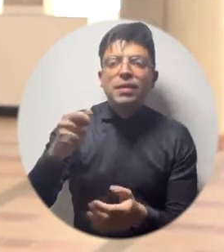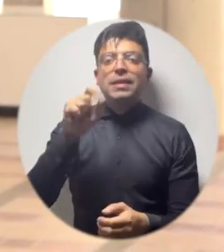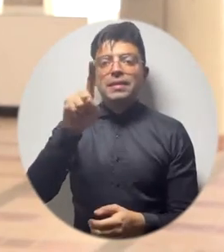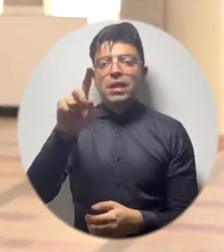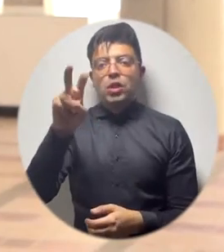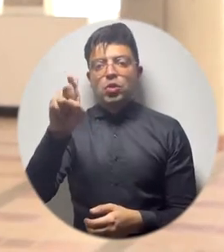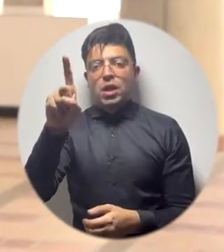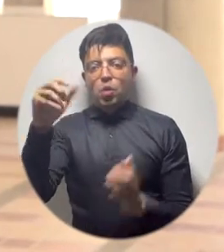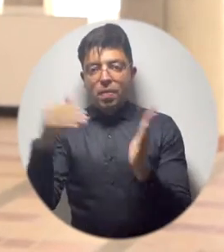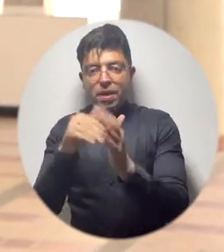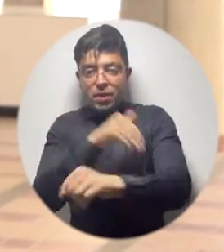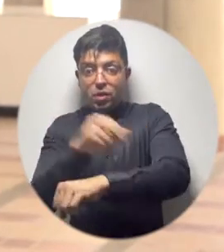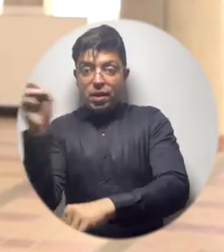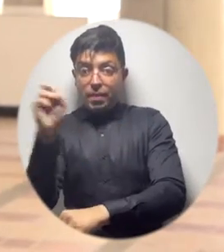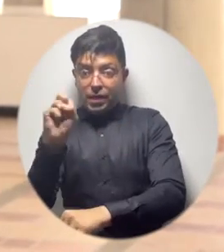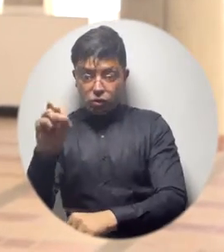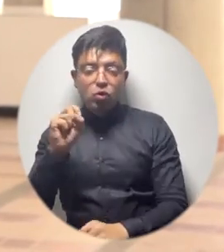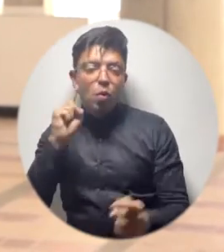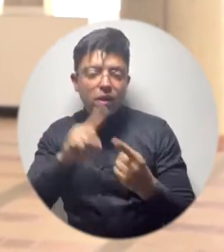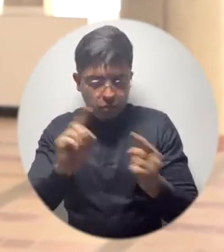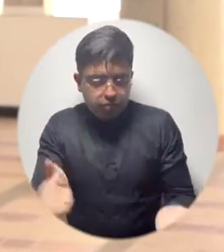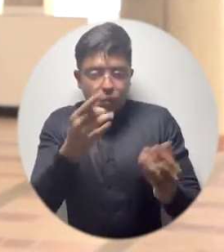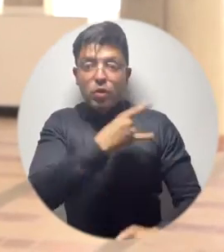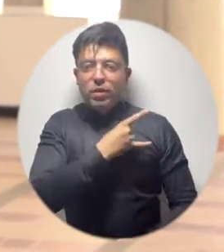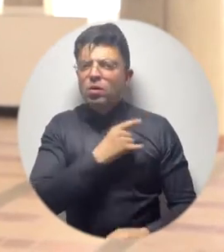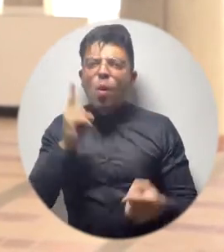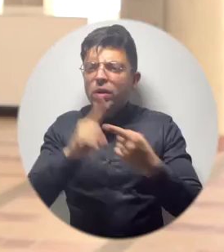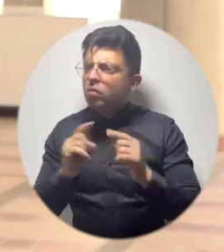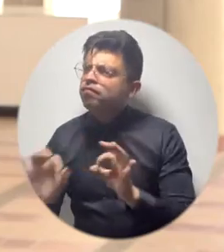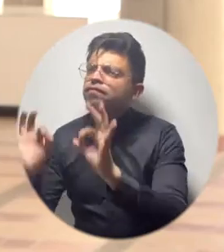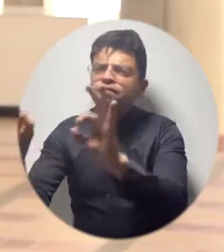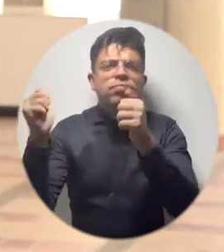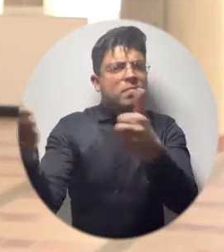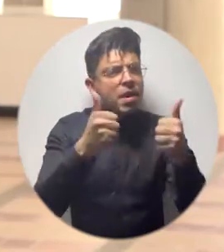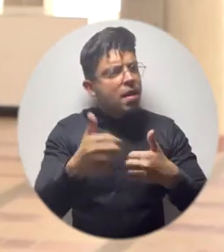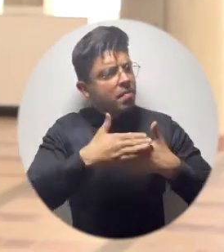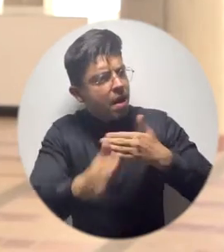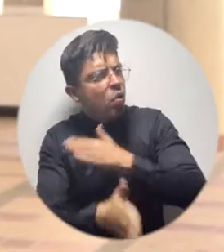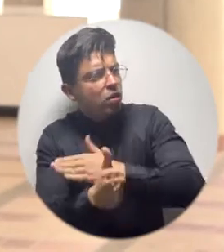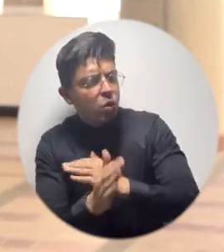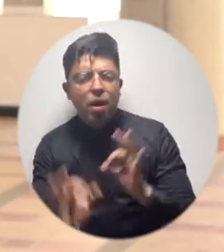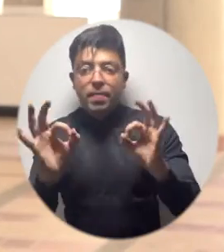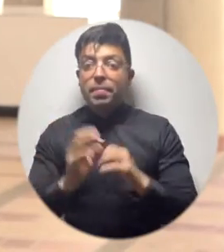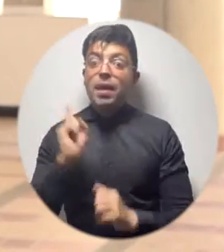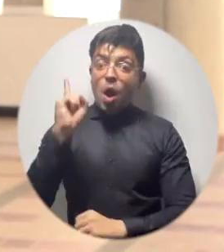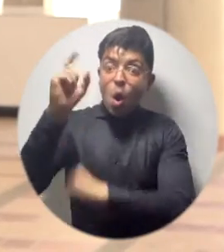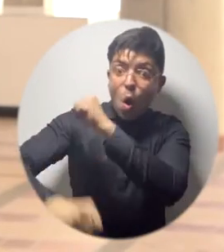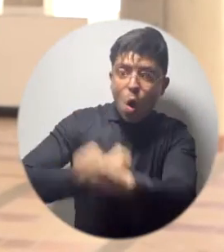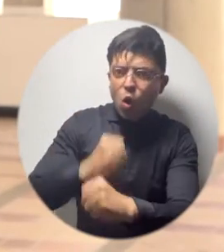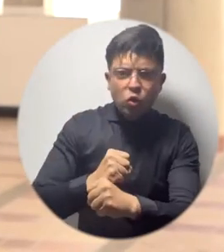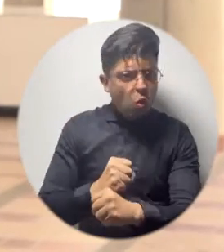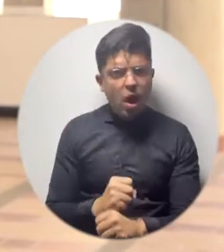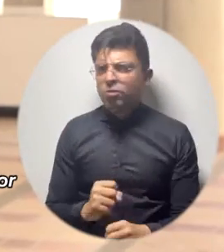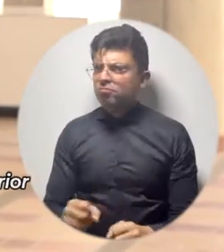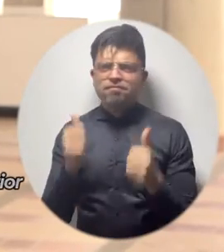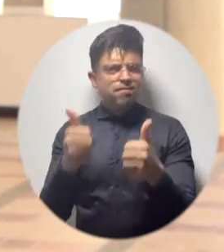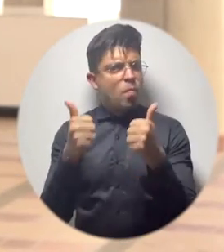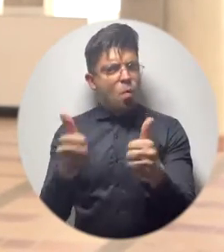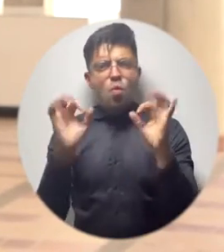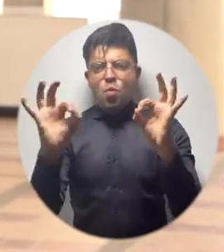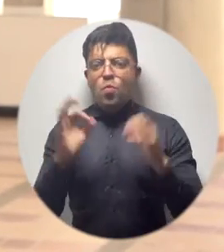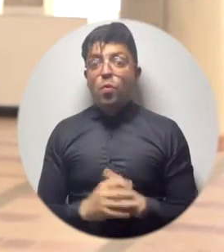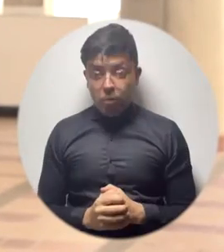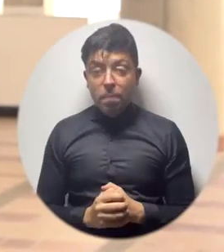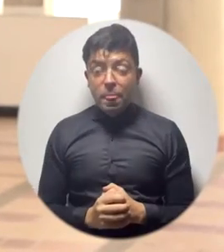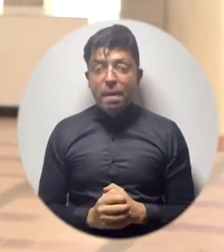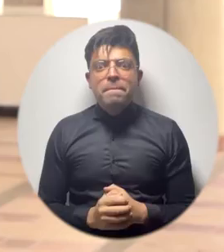mil millones de pesos para la universidad, asegurándonos que todo funciona bien, que todo sigue bien. El año entrante será un año muy bueno. Creemos